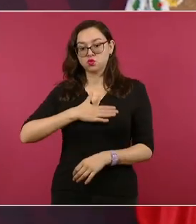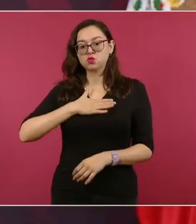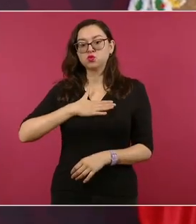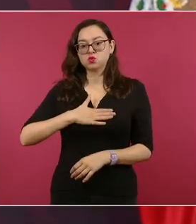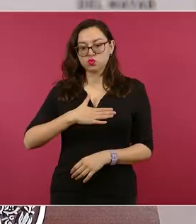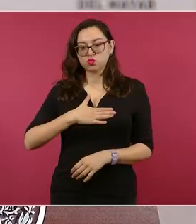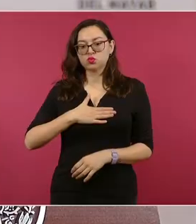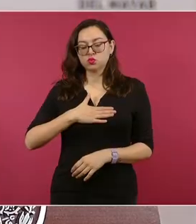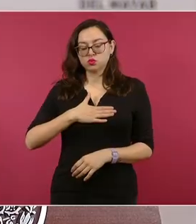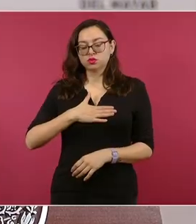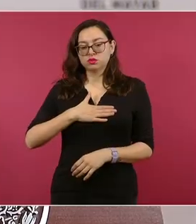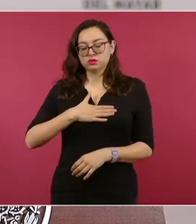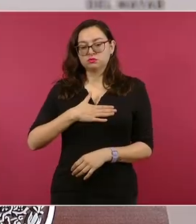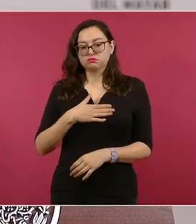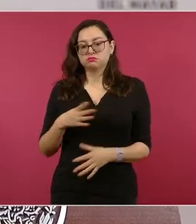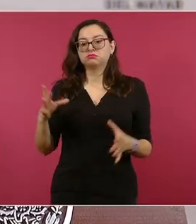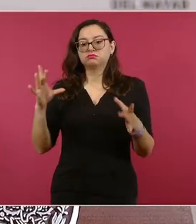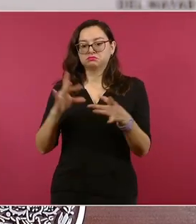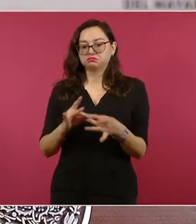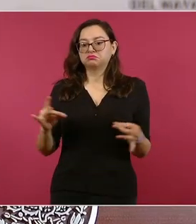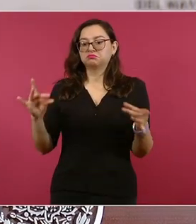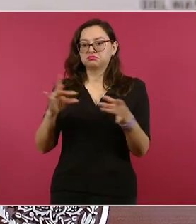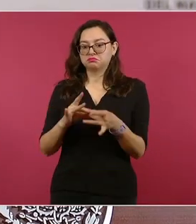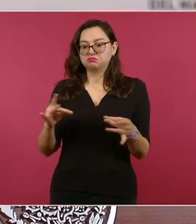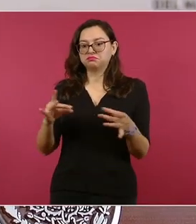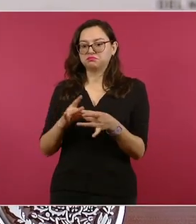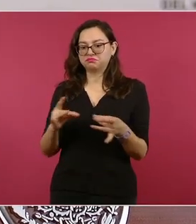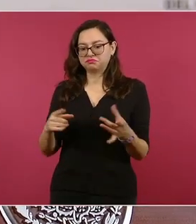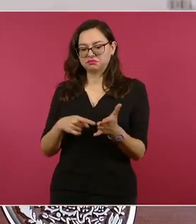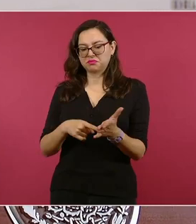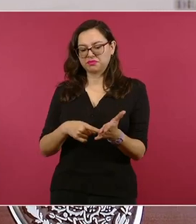se va a exponer en qué consiste